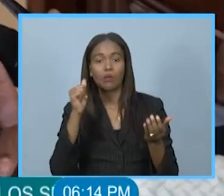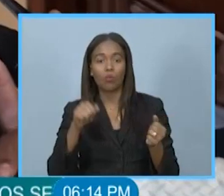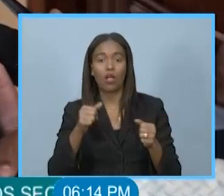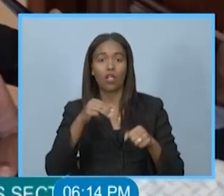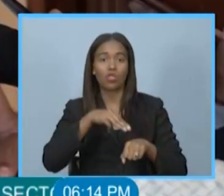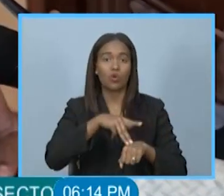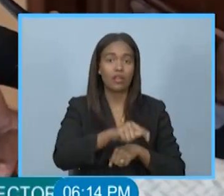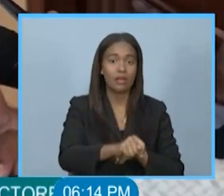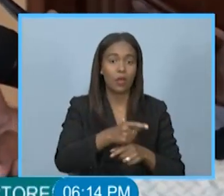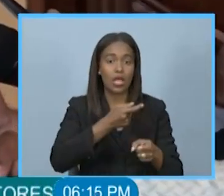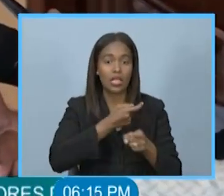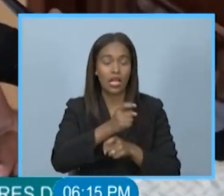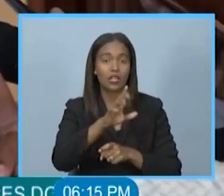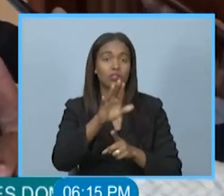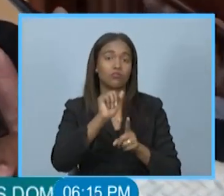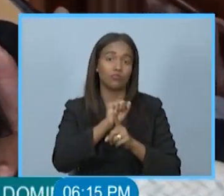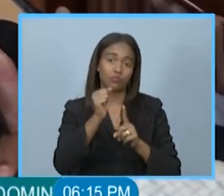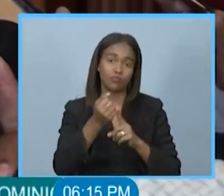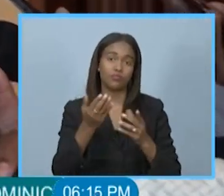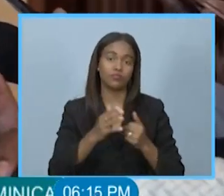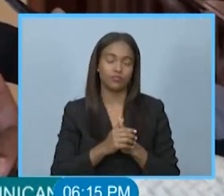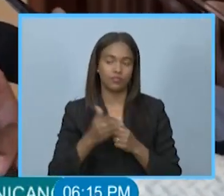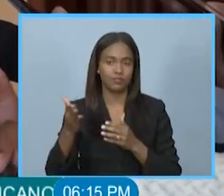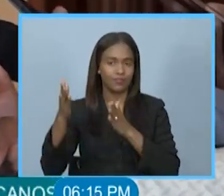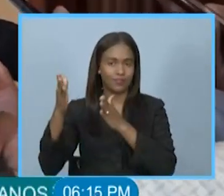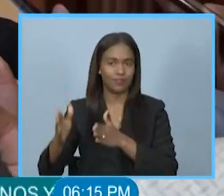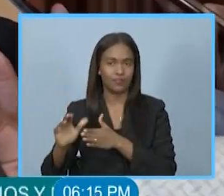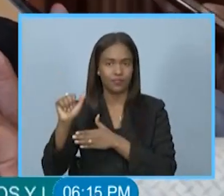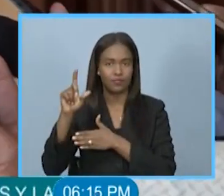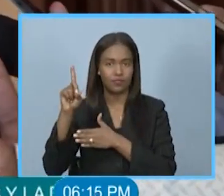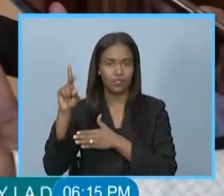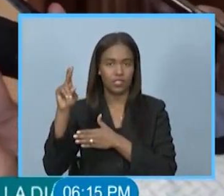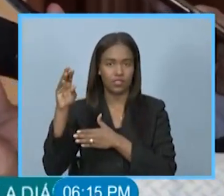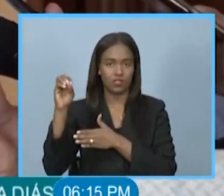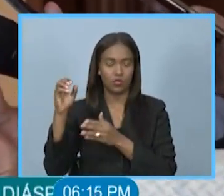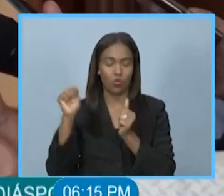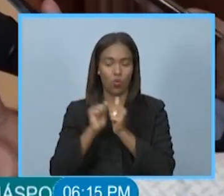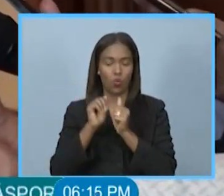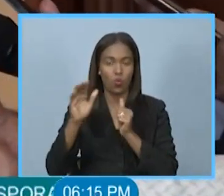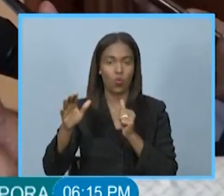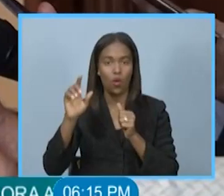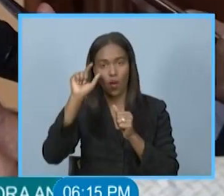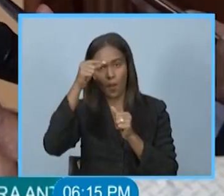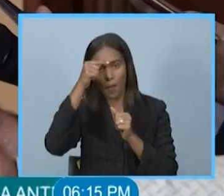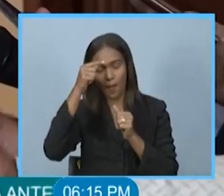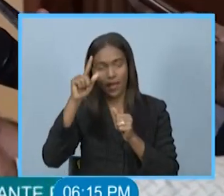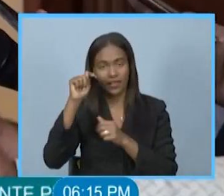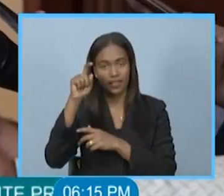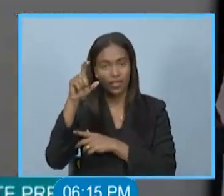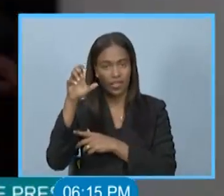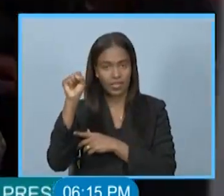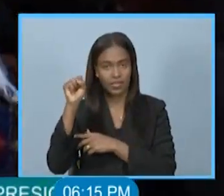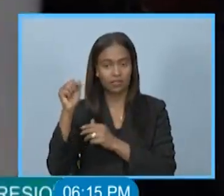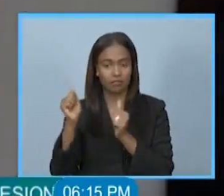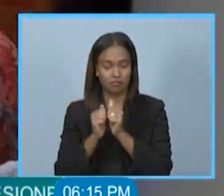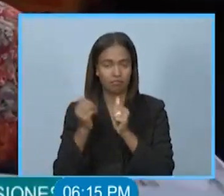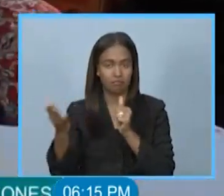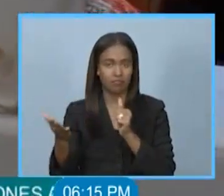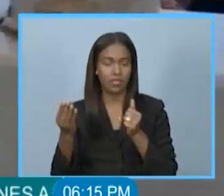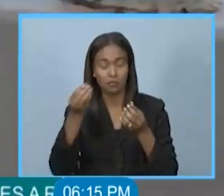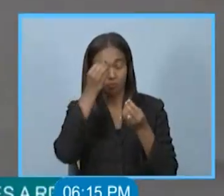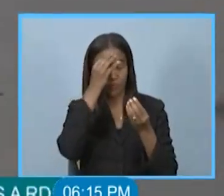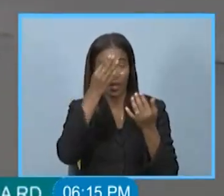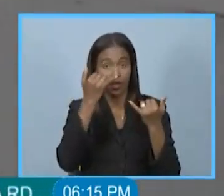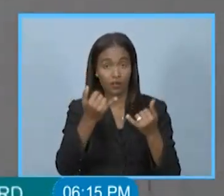turismo y otras cosas Adriano en compañía de su colega por el estado de Texas Vicente González expresó